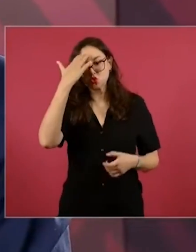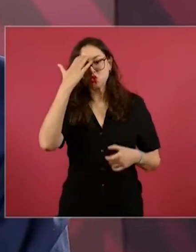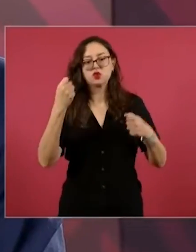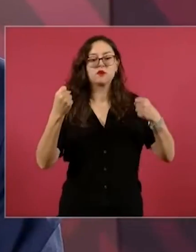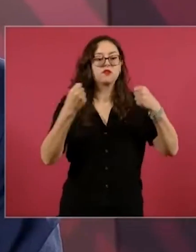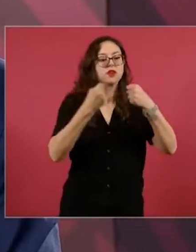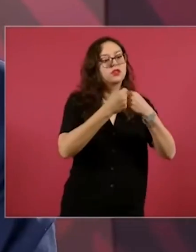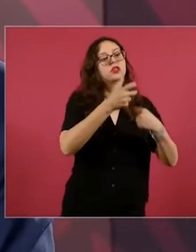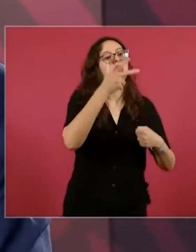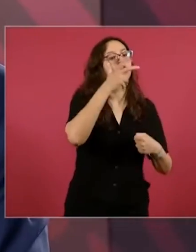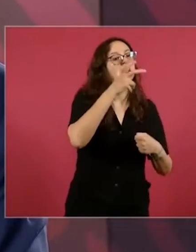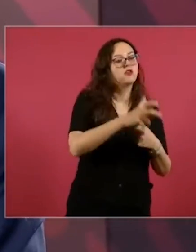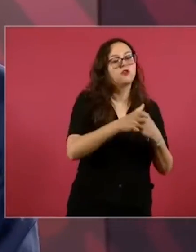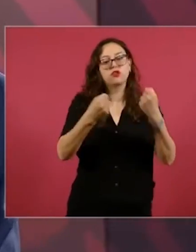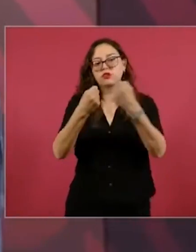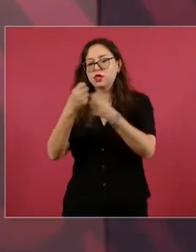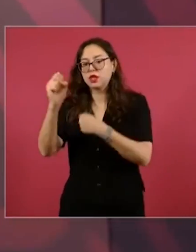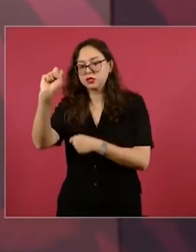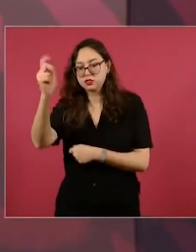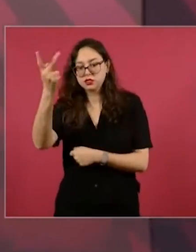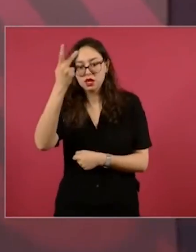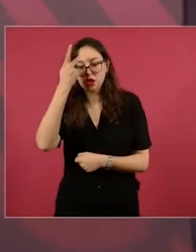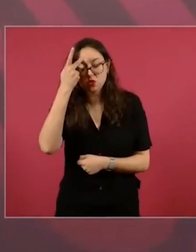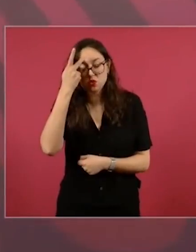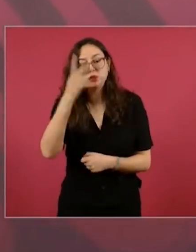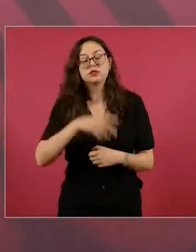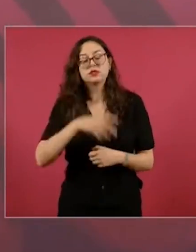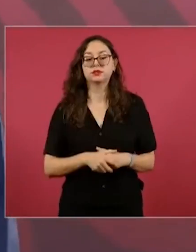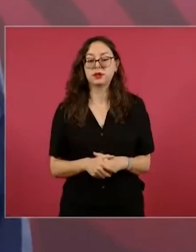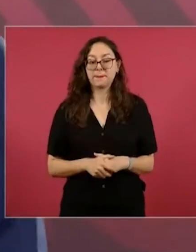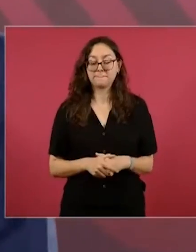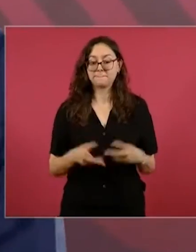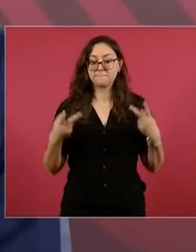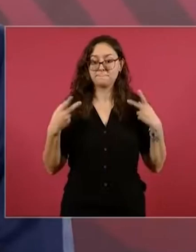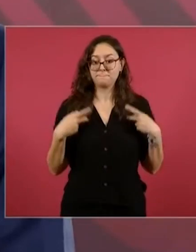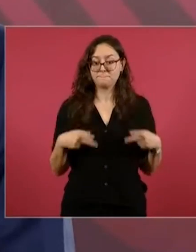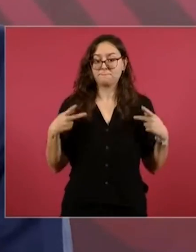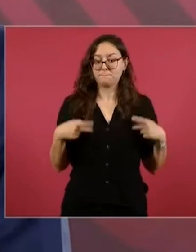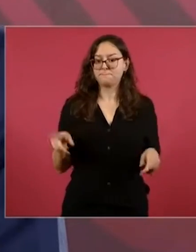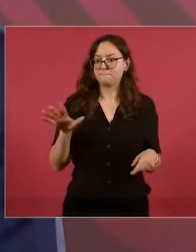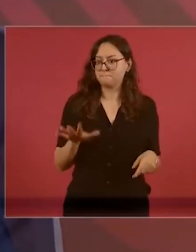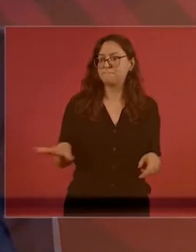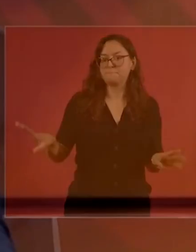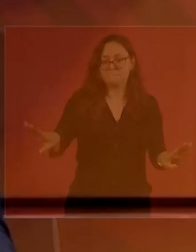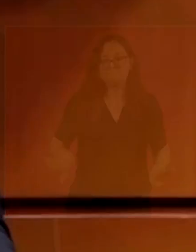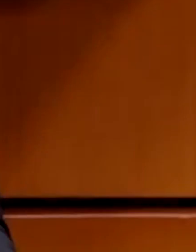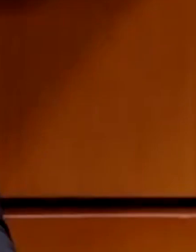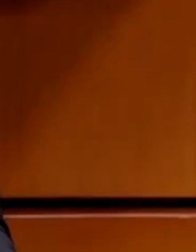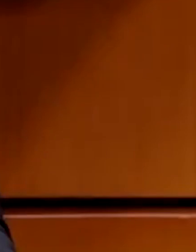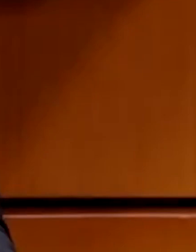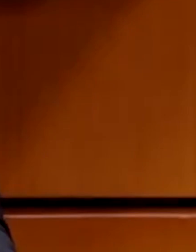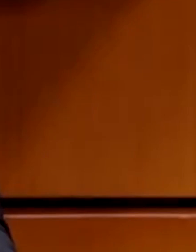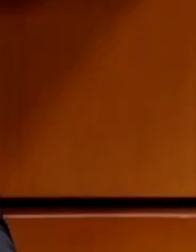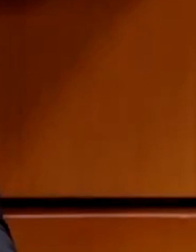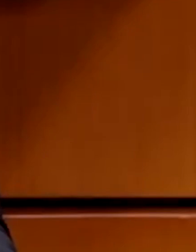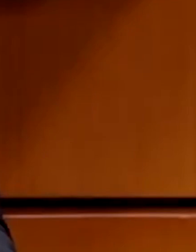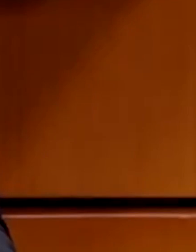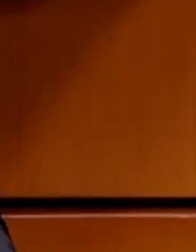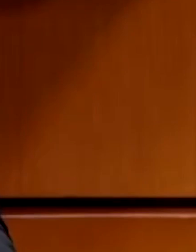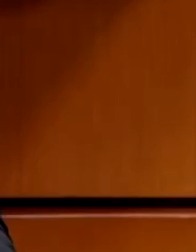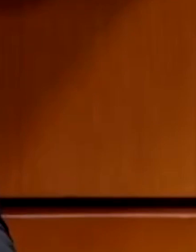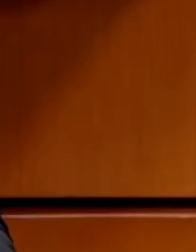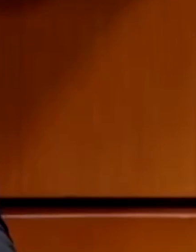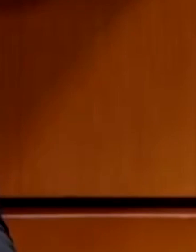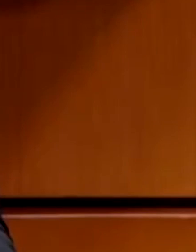el presidente de México Andrés Manuel López Obrador negó cualquier presunta negociación con el exgobernador de Veracruz Miguel Ángel junes para